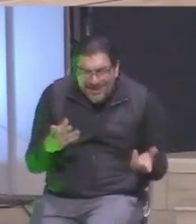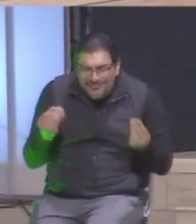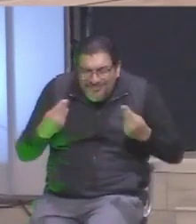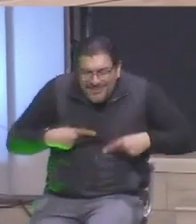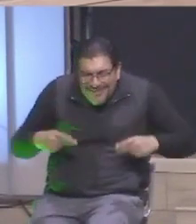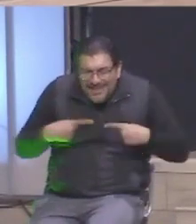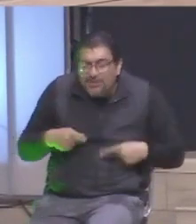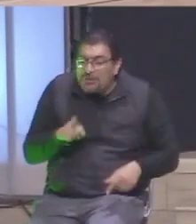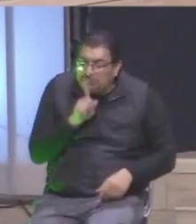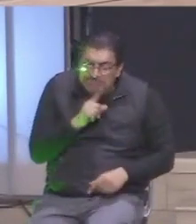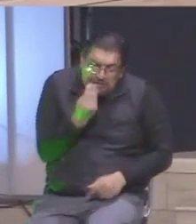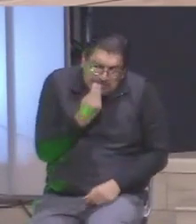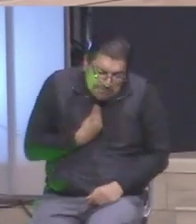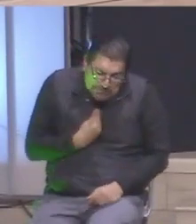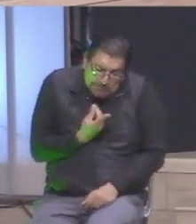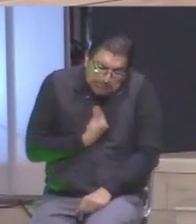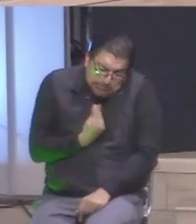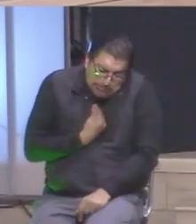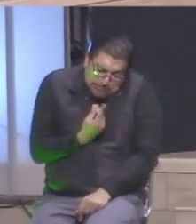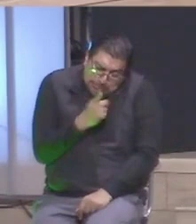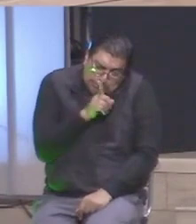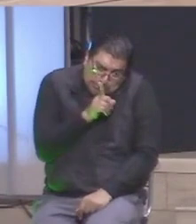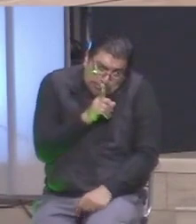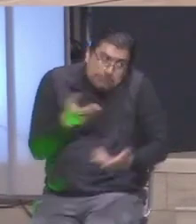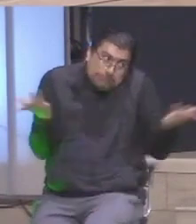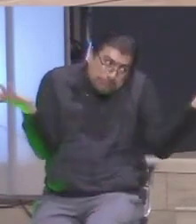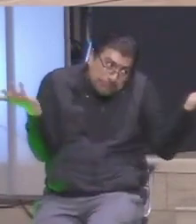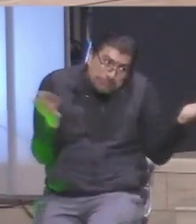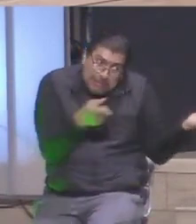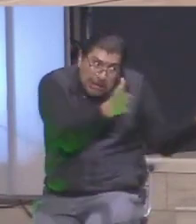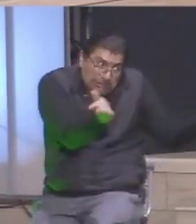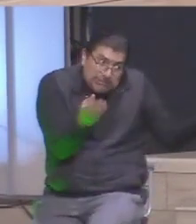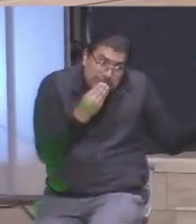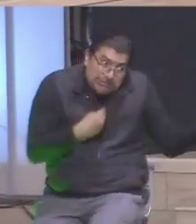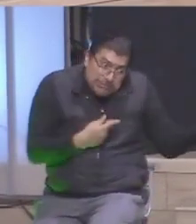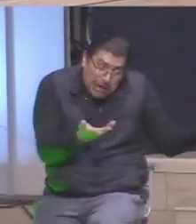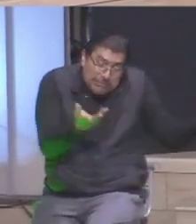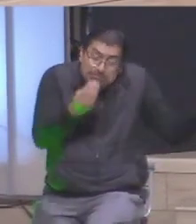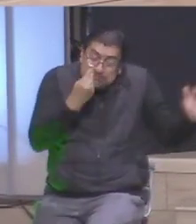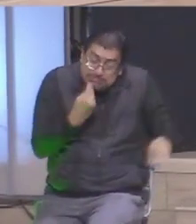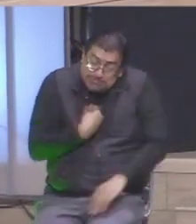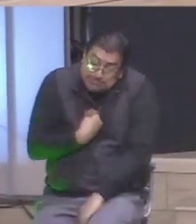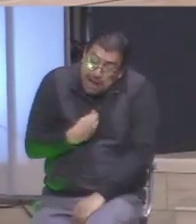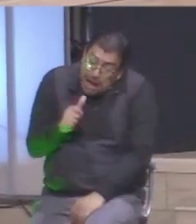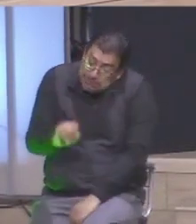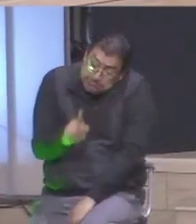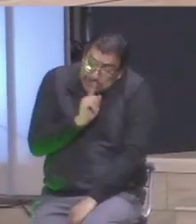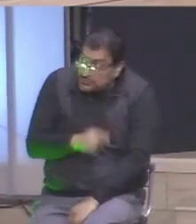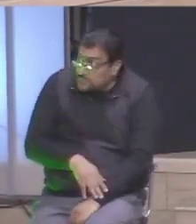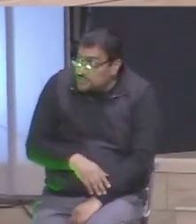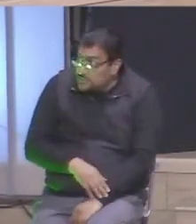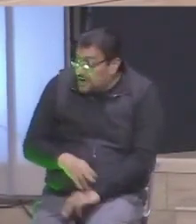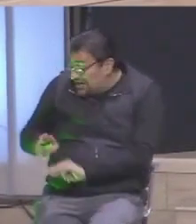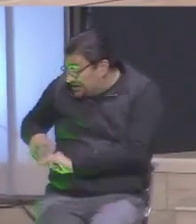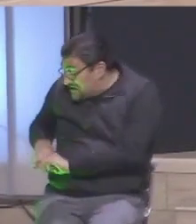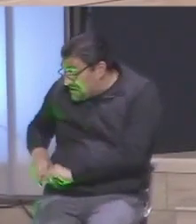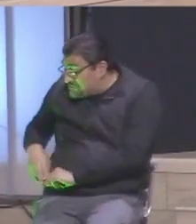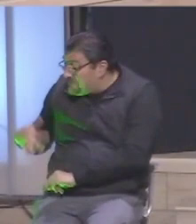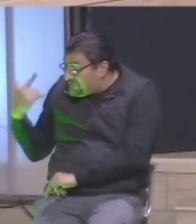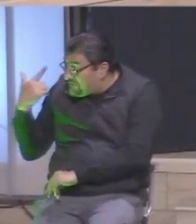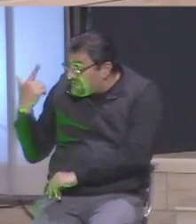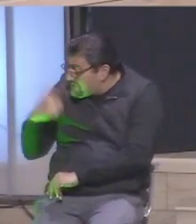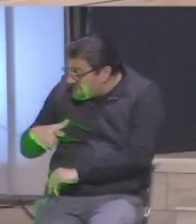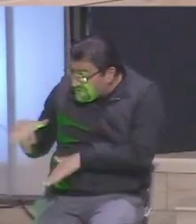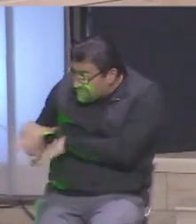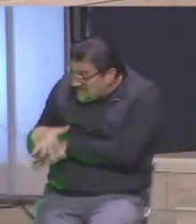somos conformistas estoy estrecho Oye que la Silla le falta una pata no importa pongo